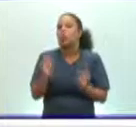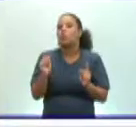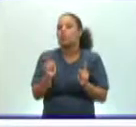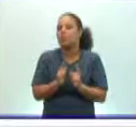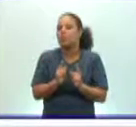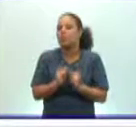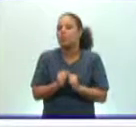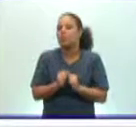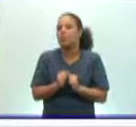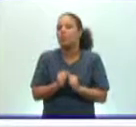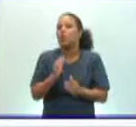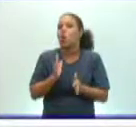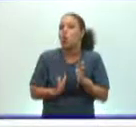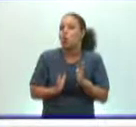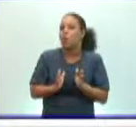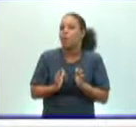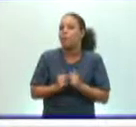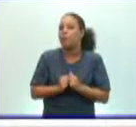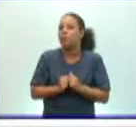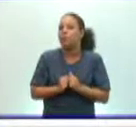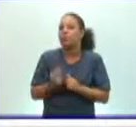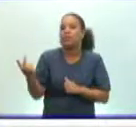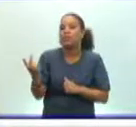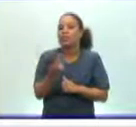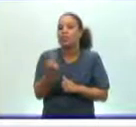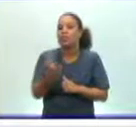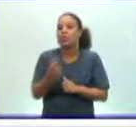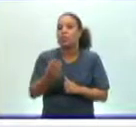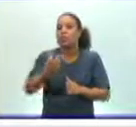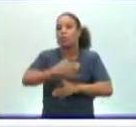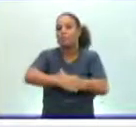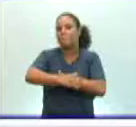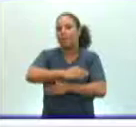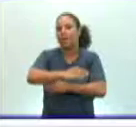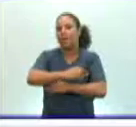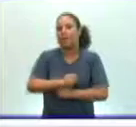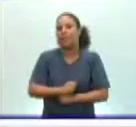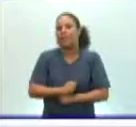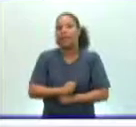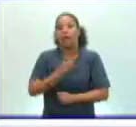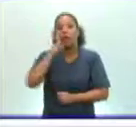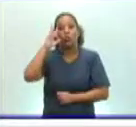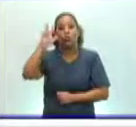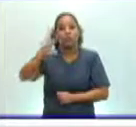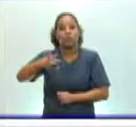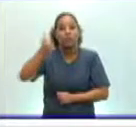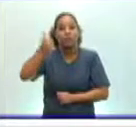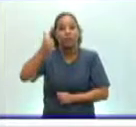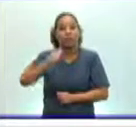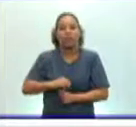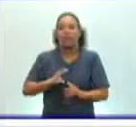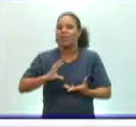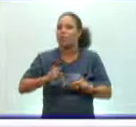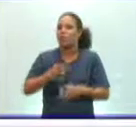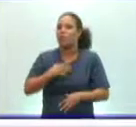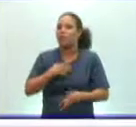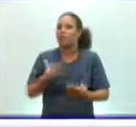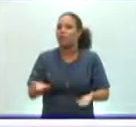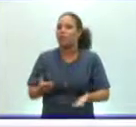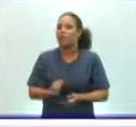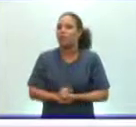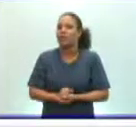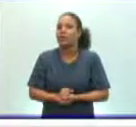segmentos correspondientes de dos paralelas. Observa bien qué forma tiene.